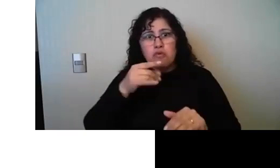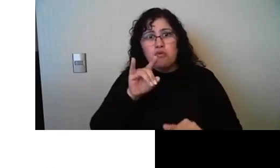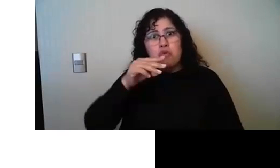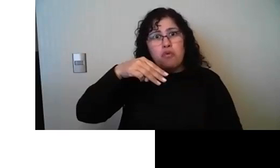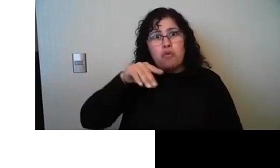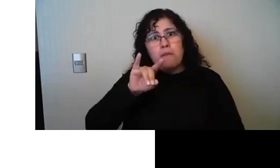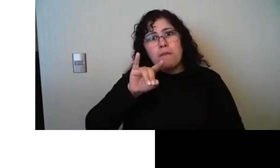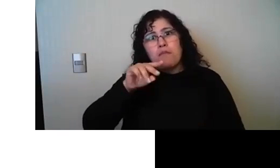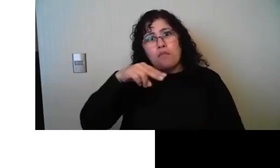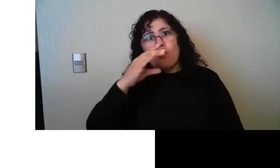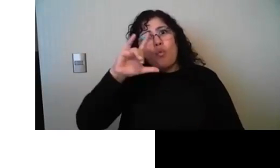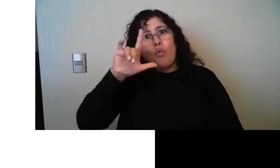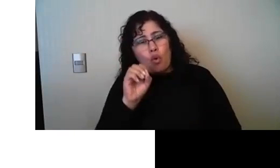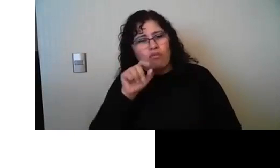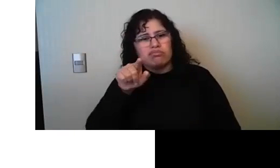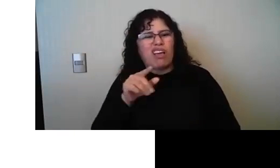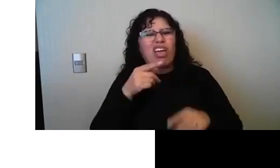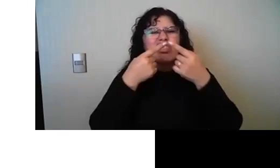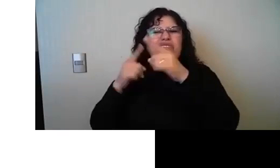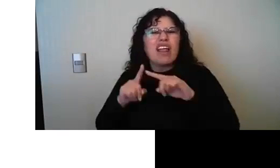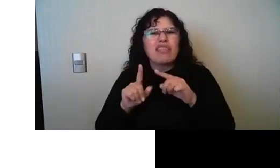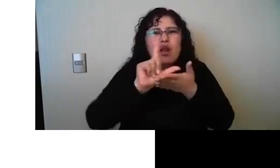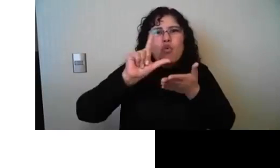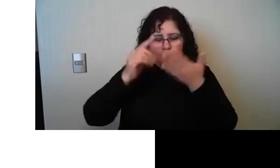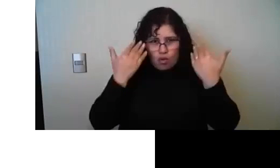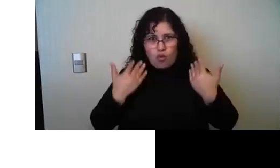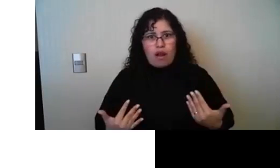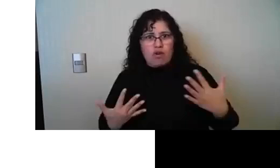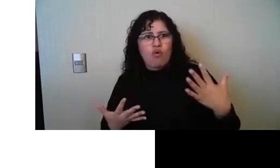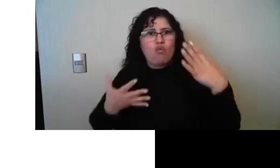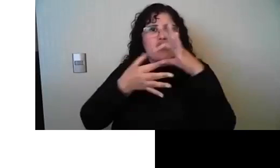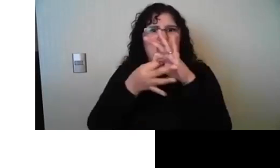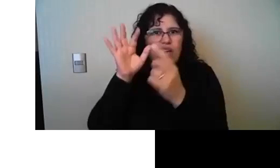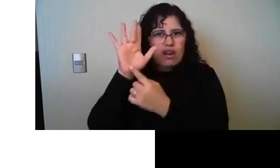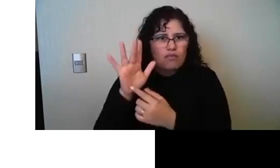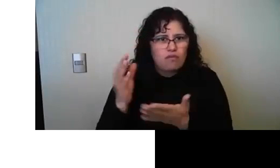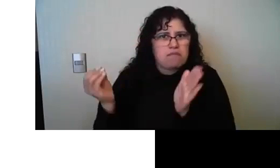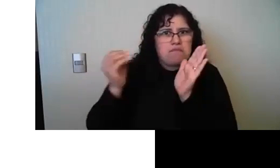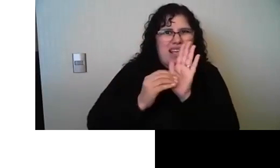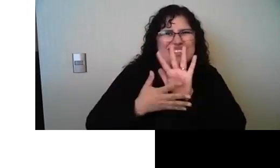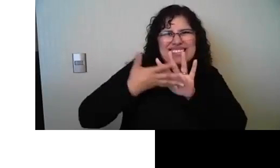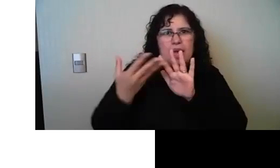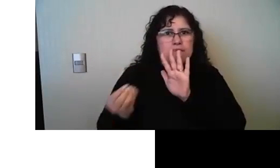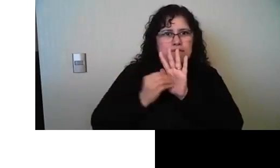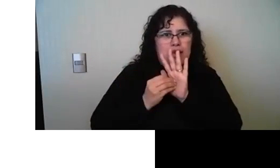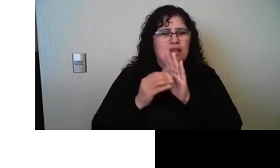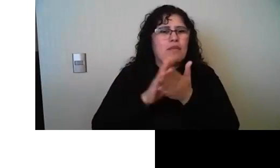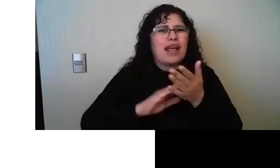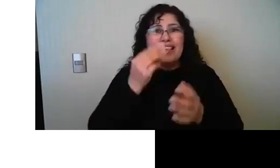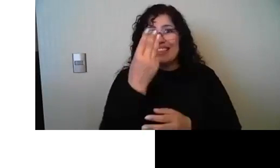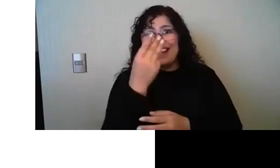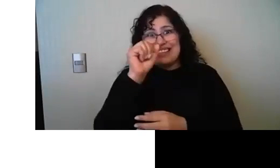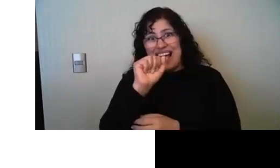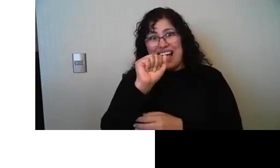sectores asociados según la información que reciben. 3A está relacionado con propiocepción,